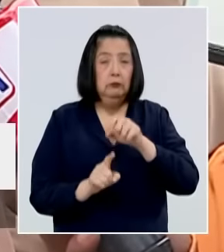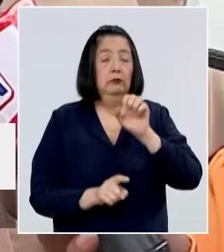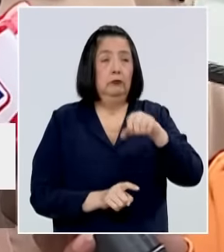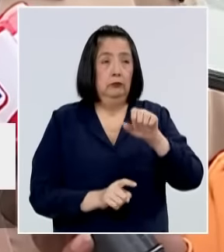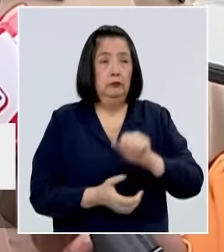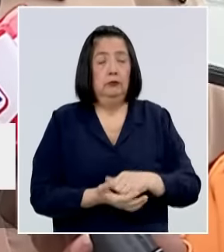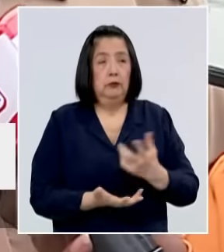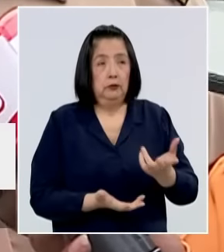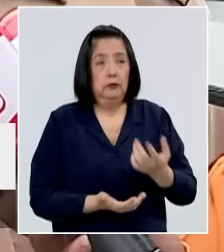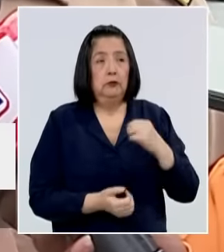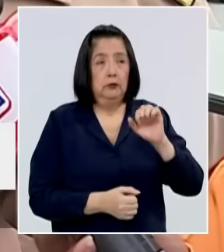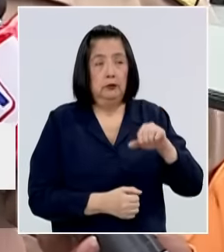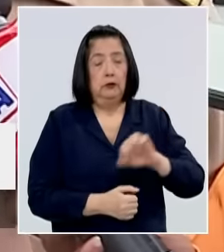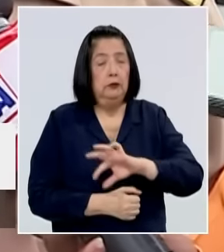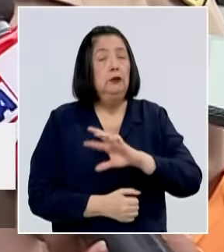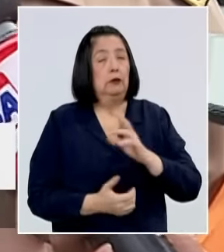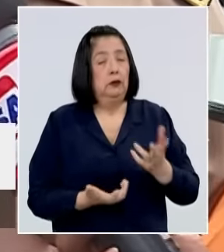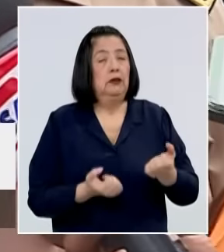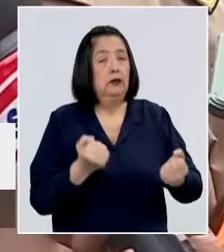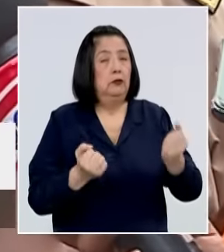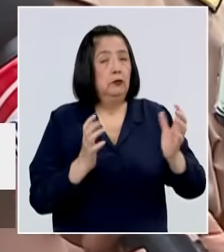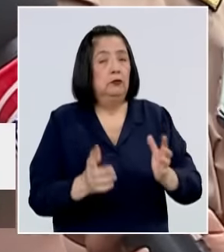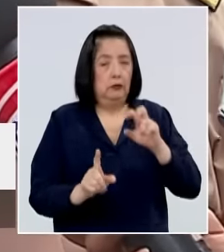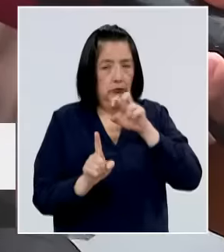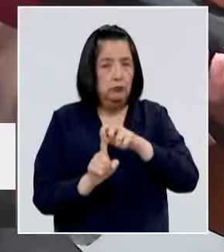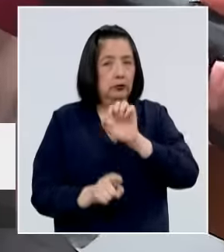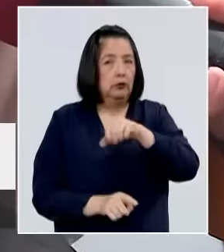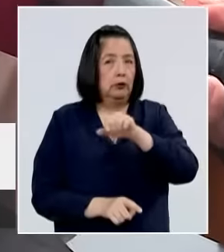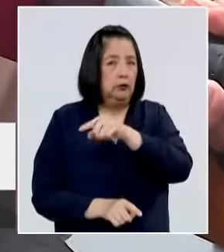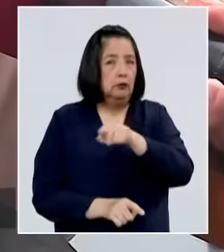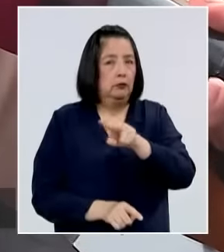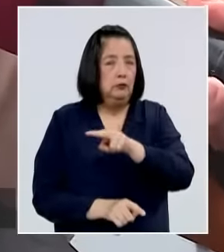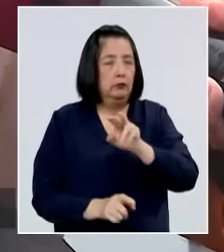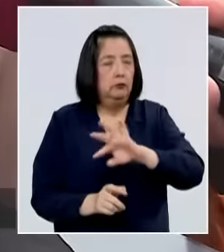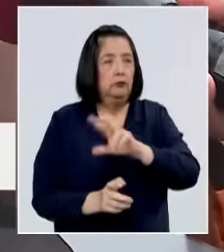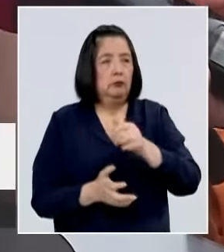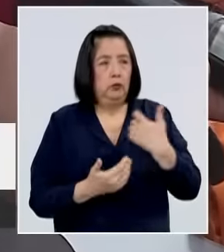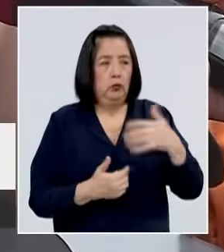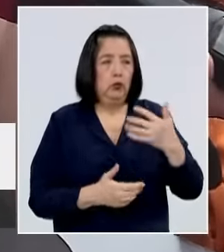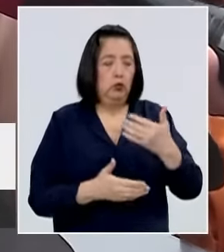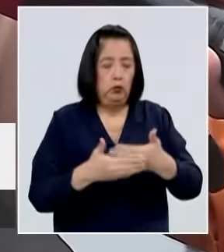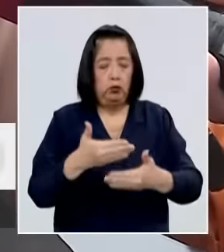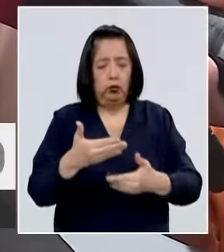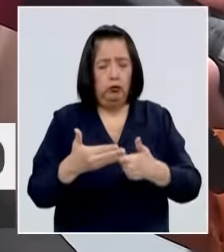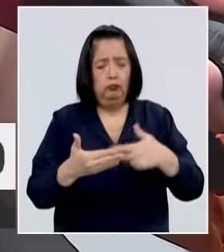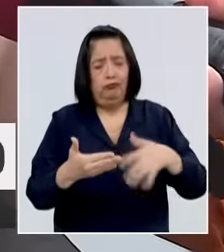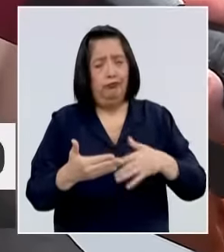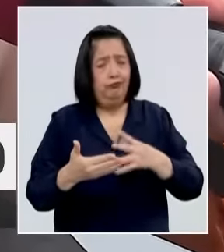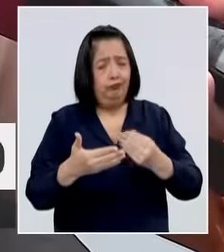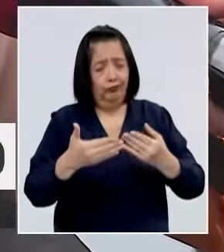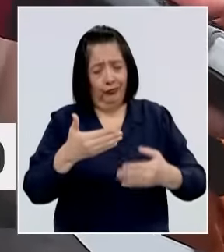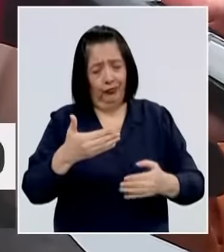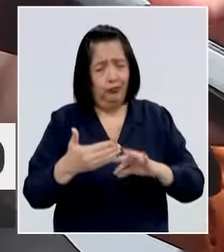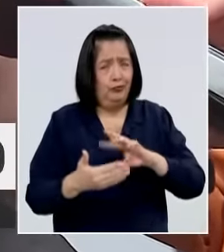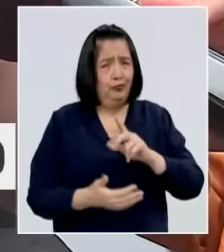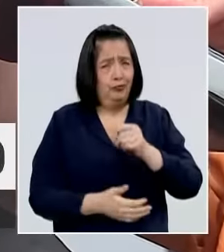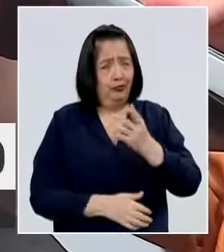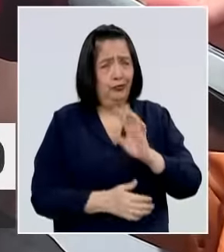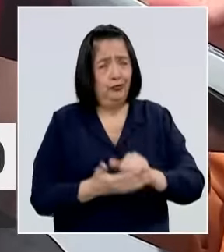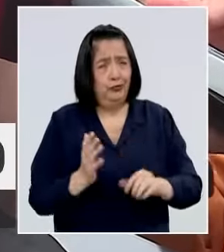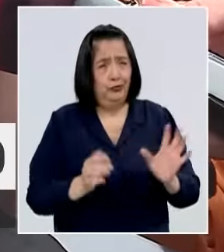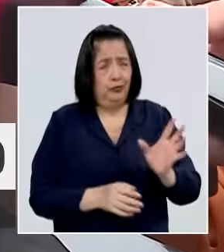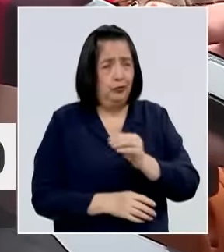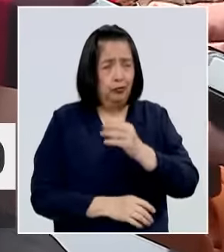plenamente como los autores del hecho por el conductor del camión tienen un amplio prontuario policial también por qué tipo de delitos